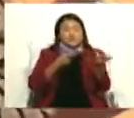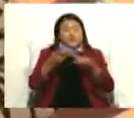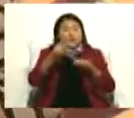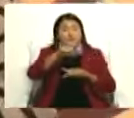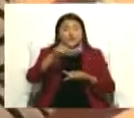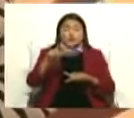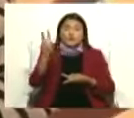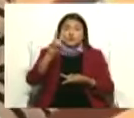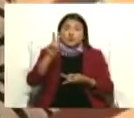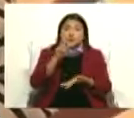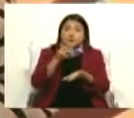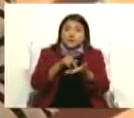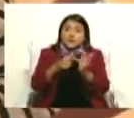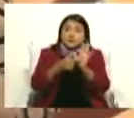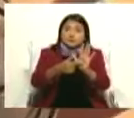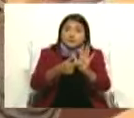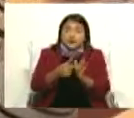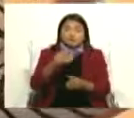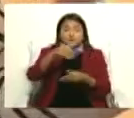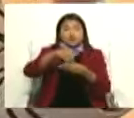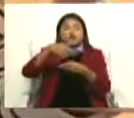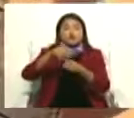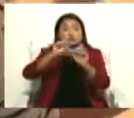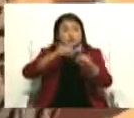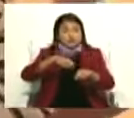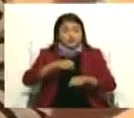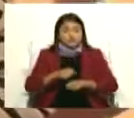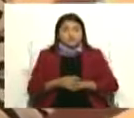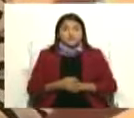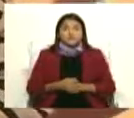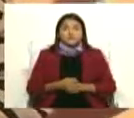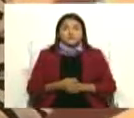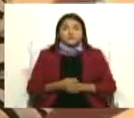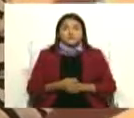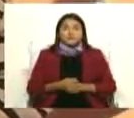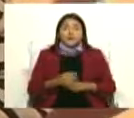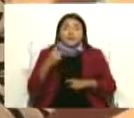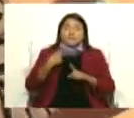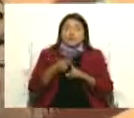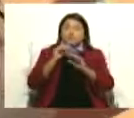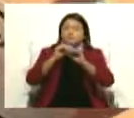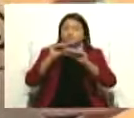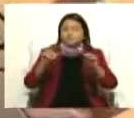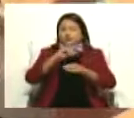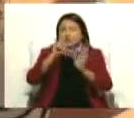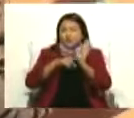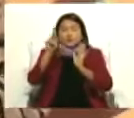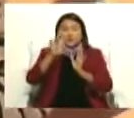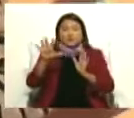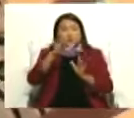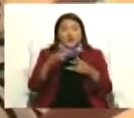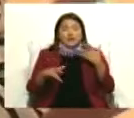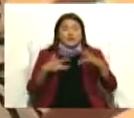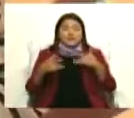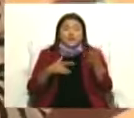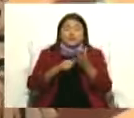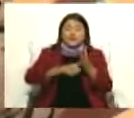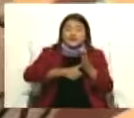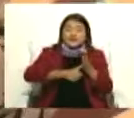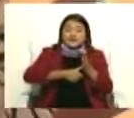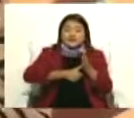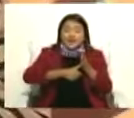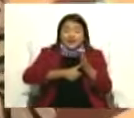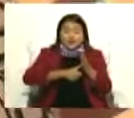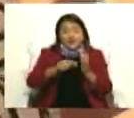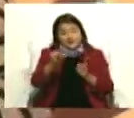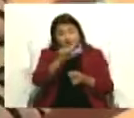a participar de este referéndum consultivo y además recordaron que se han activado en todo el territorio nacional diversos operativos de cedulación para que el pueblo venezolano